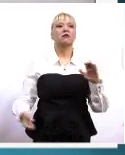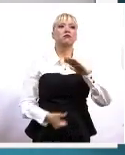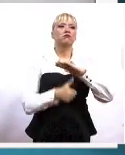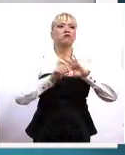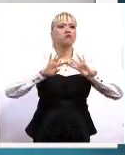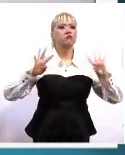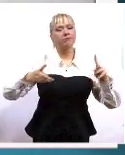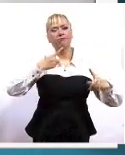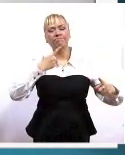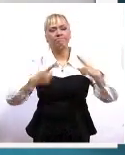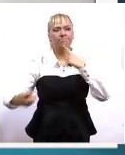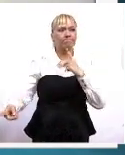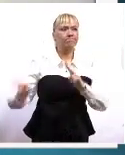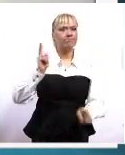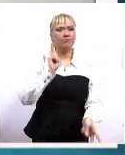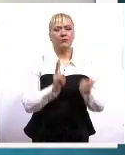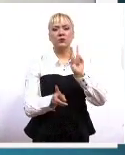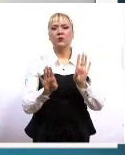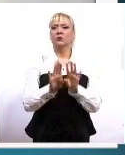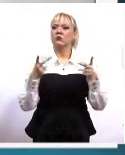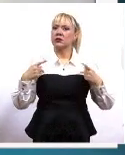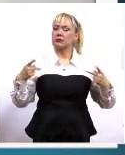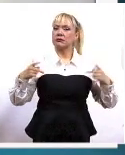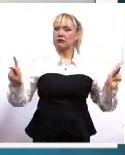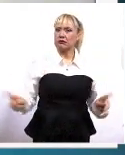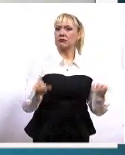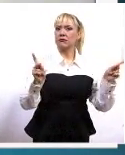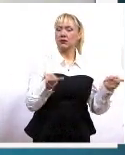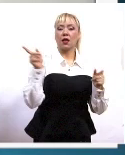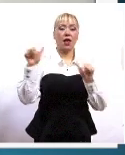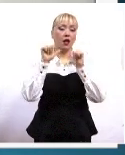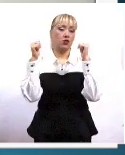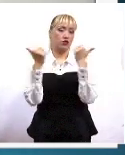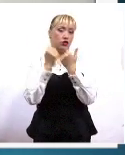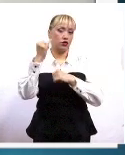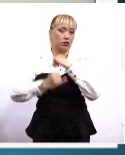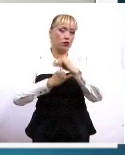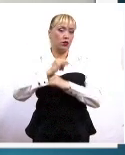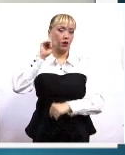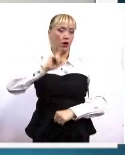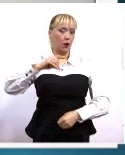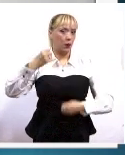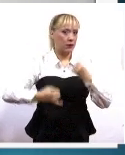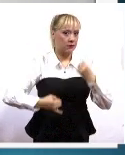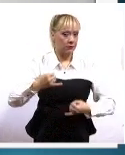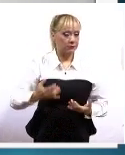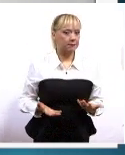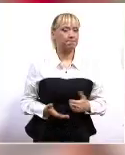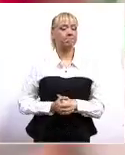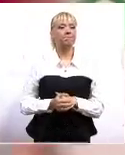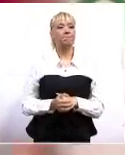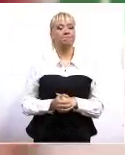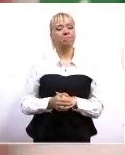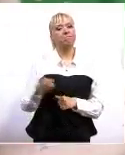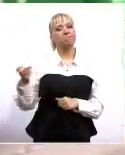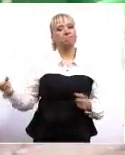el delito de trata de personas que organizó la Asociación Internacional de Mujeres Juezas. Se refirió al caso de mujeres que son engañadas para ejercer